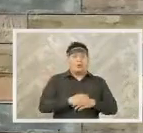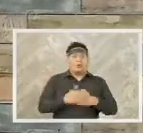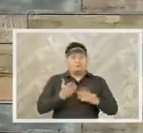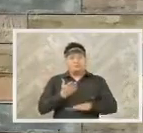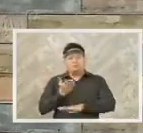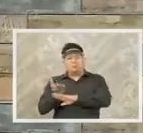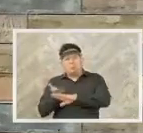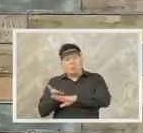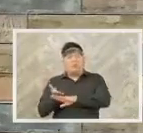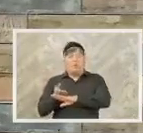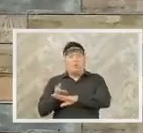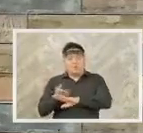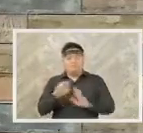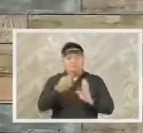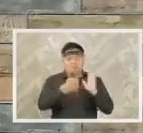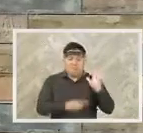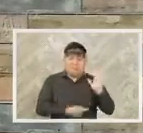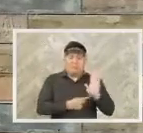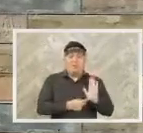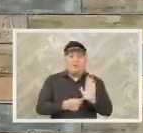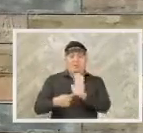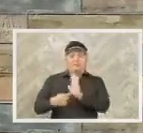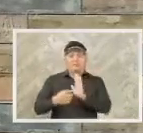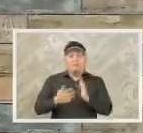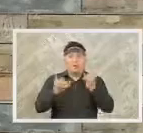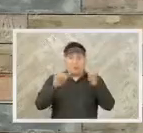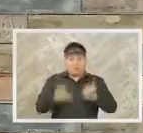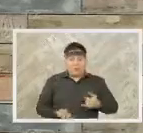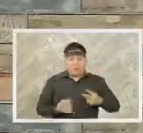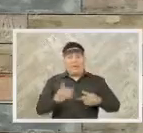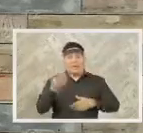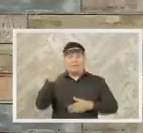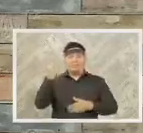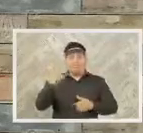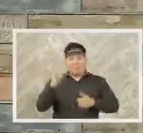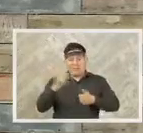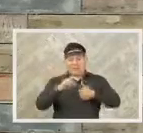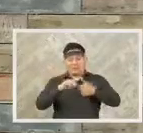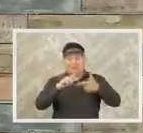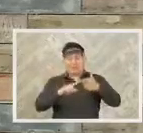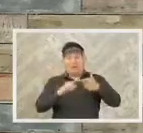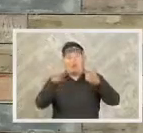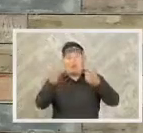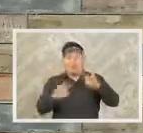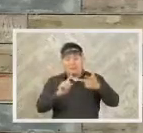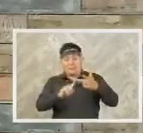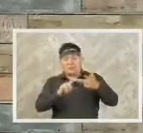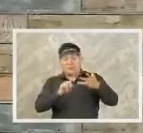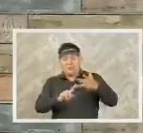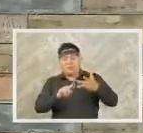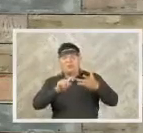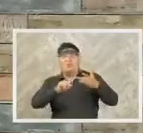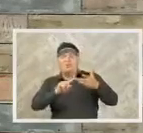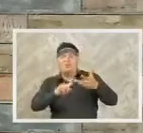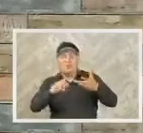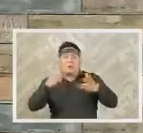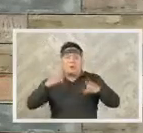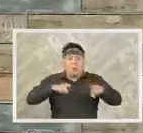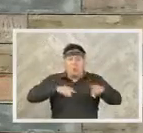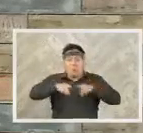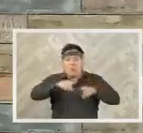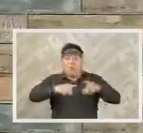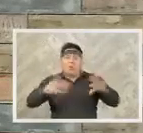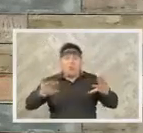navegación. Y hoy continuaremos con las siguientes dos líneas estratégicas. La tercera, escucha muy bien, competitividad para